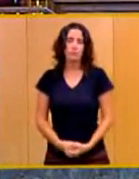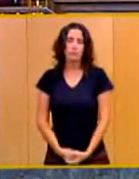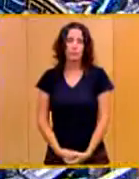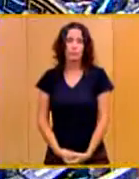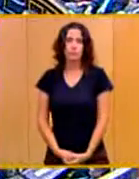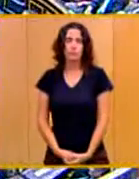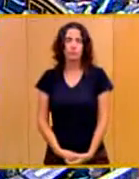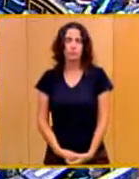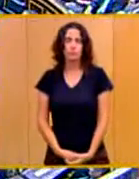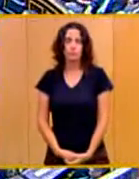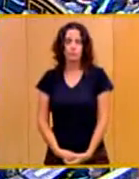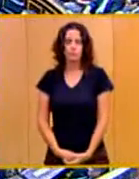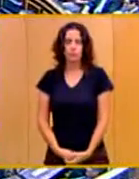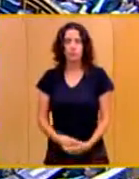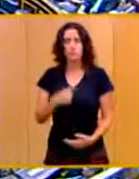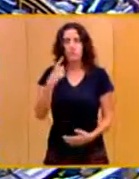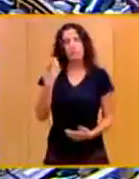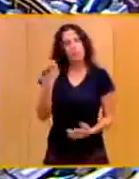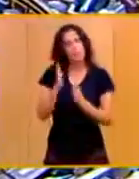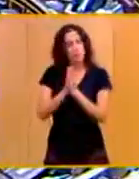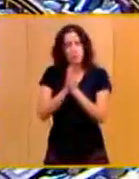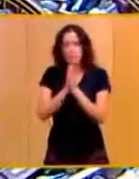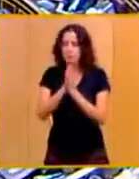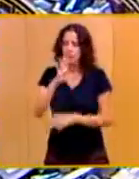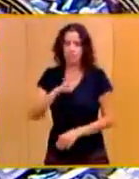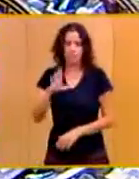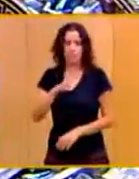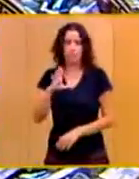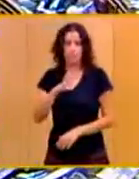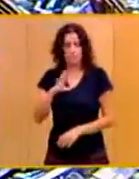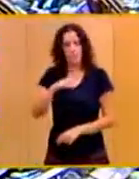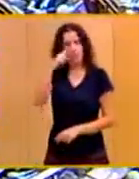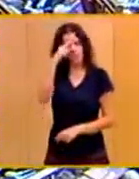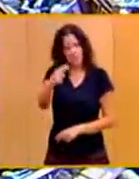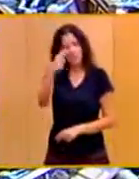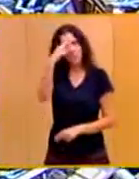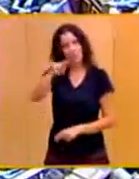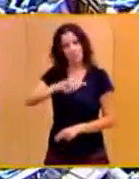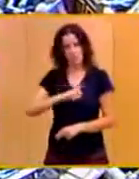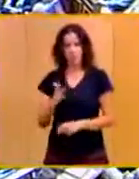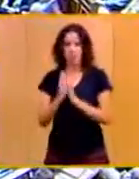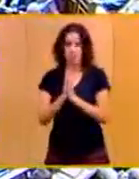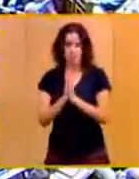Miren, les ruego tengan la bondad de que nos respetemos mutuamente.